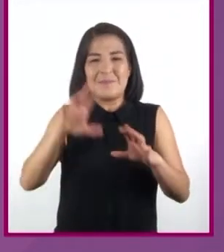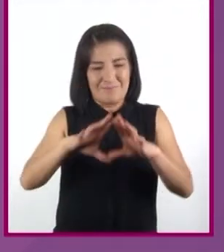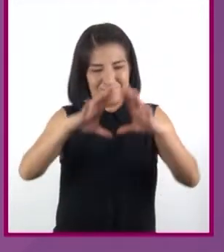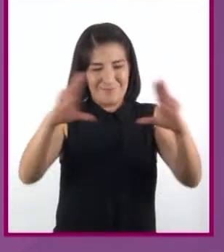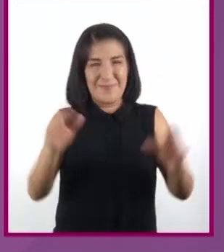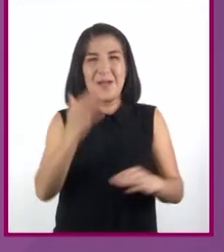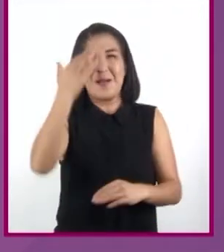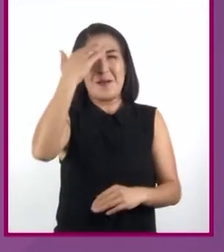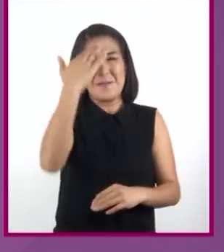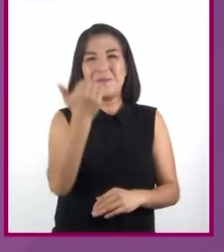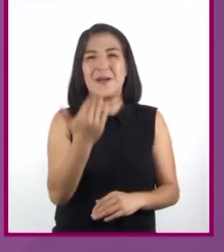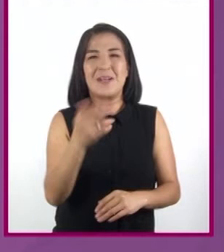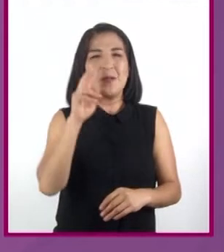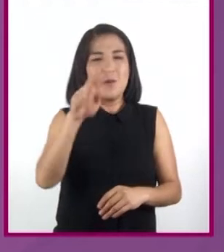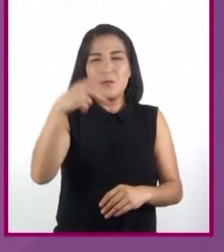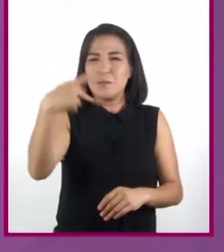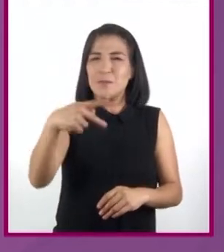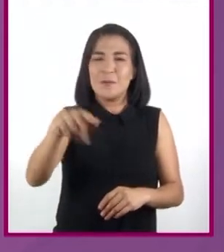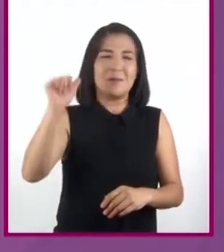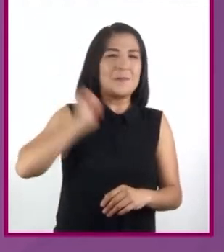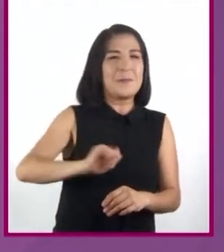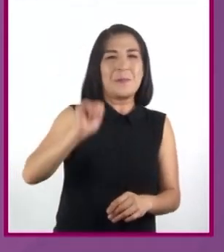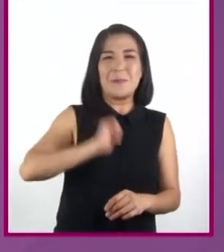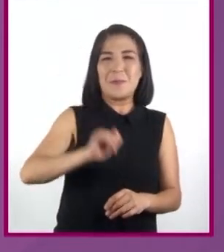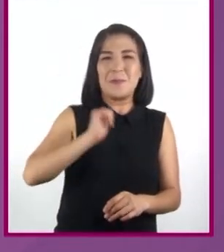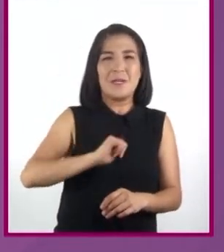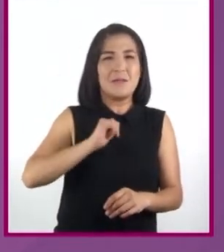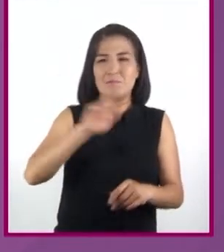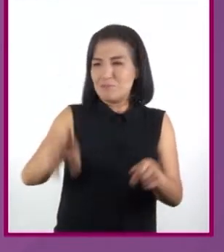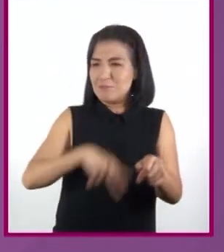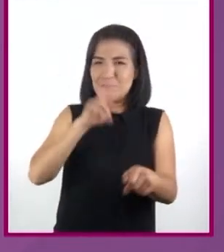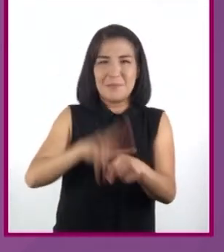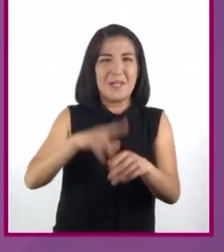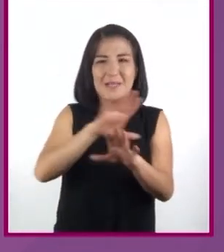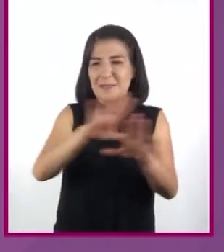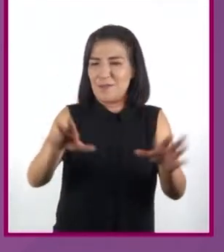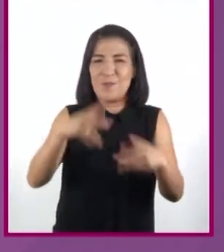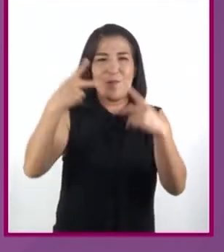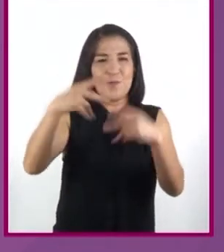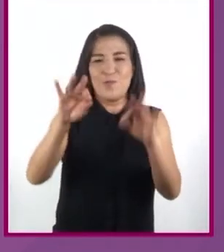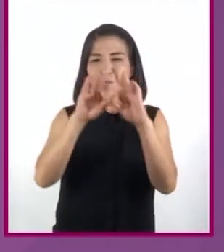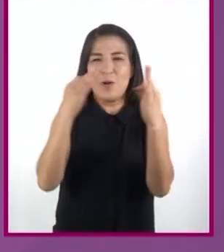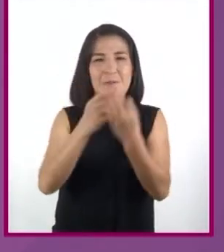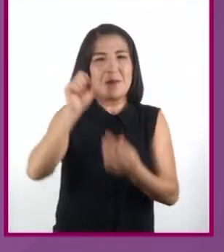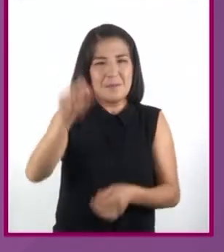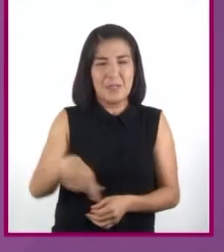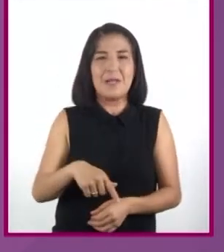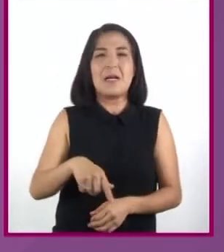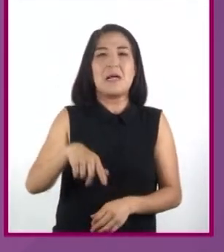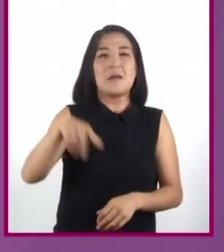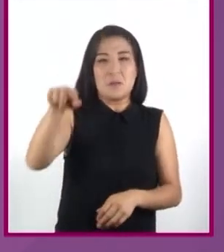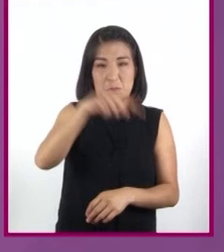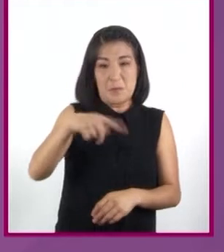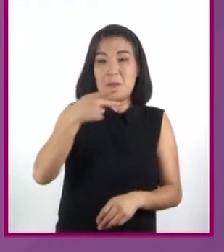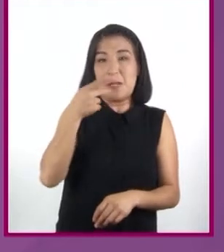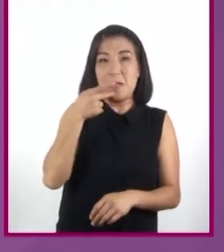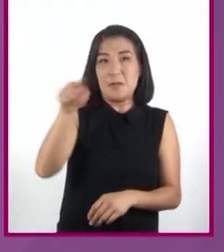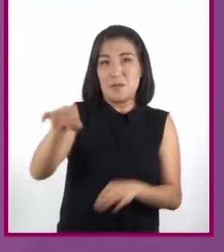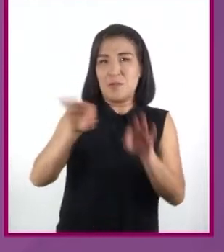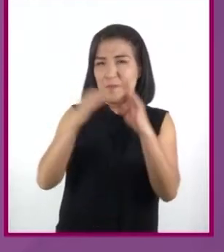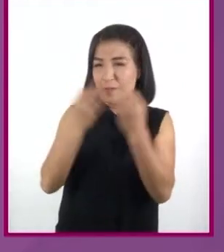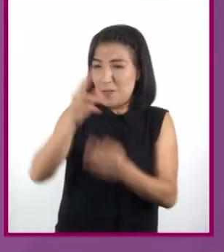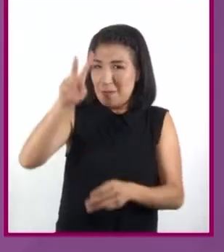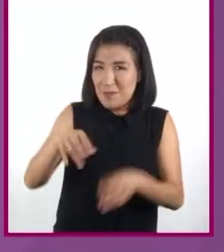Pepe. Es una pieza preciosa, de tamaño natural, y aunque el marchante asegura su originalidad, lo